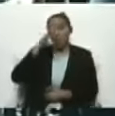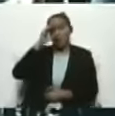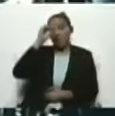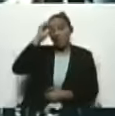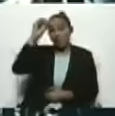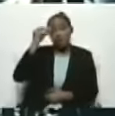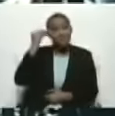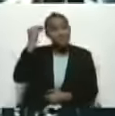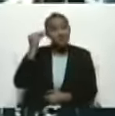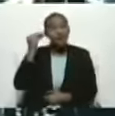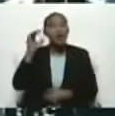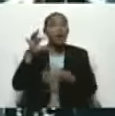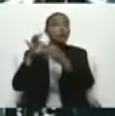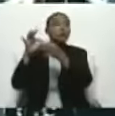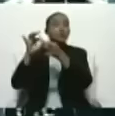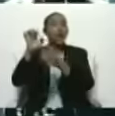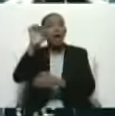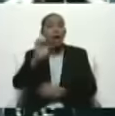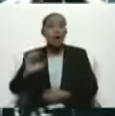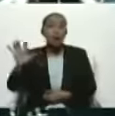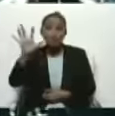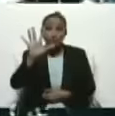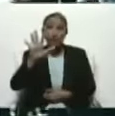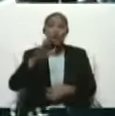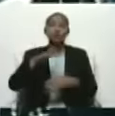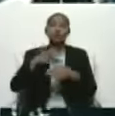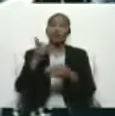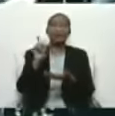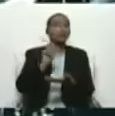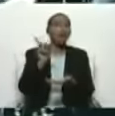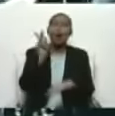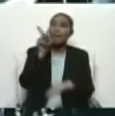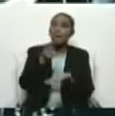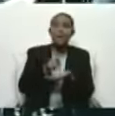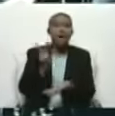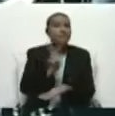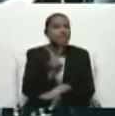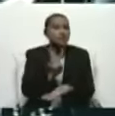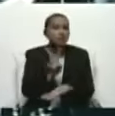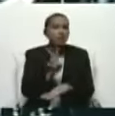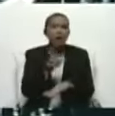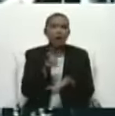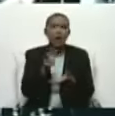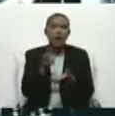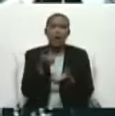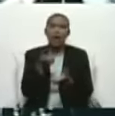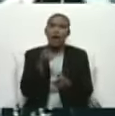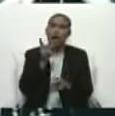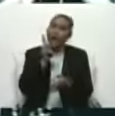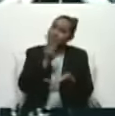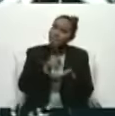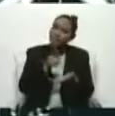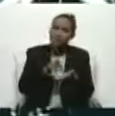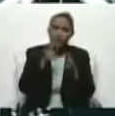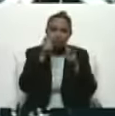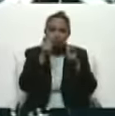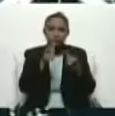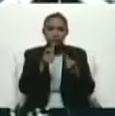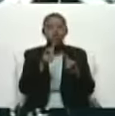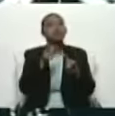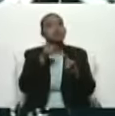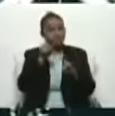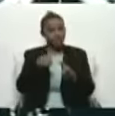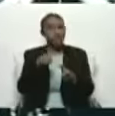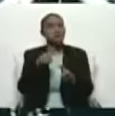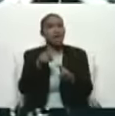por parte de la Unión Europea que no estén acá en las próximas elecciones, ¿forman parte de esa, de alguna manera, de esa maniobra de fraude que usted está